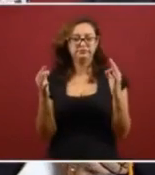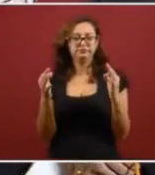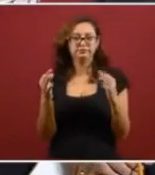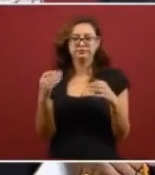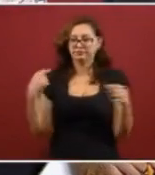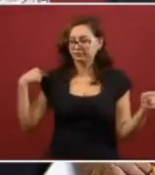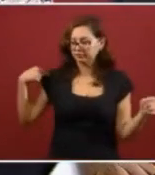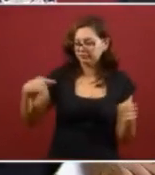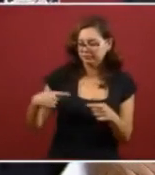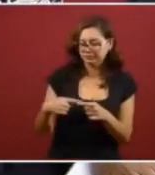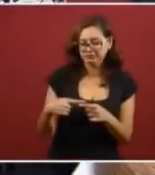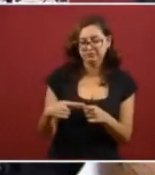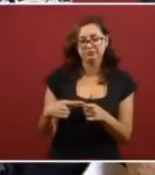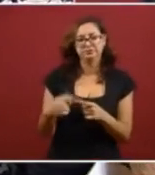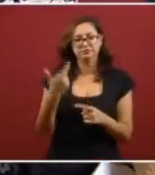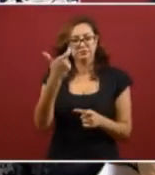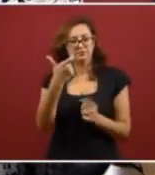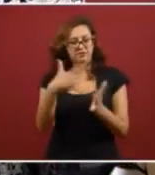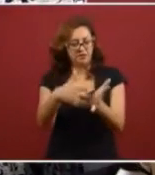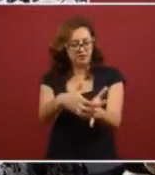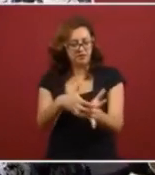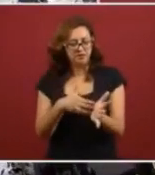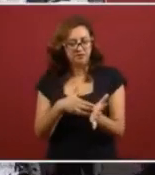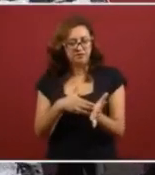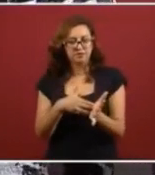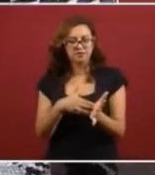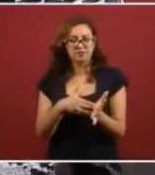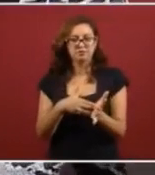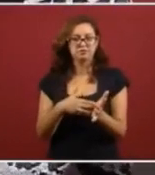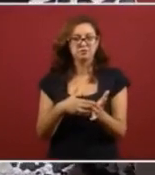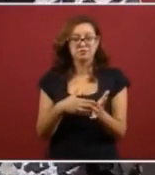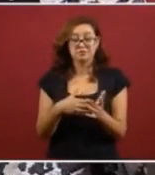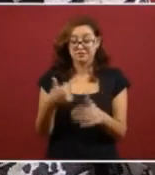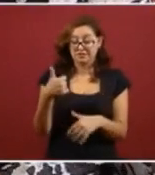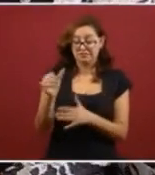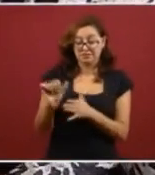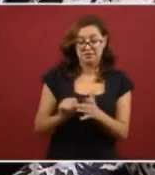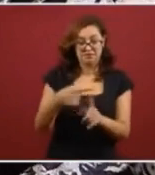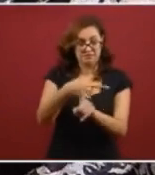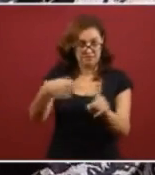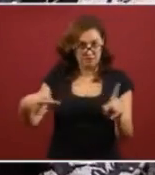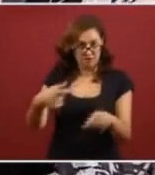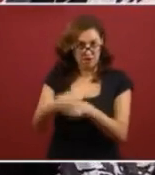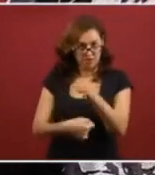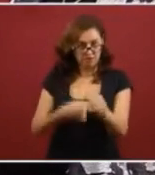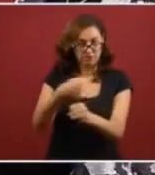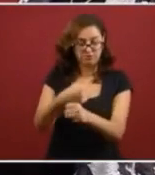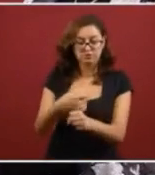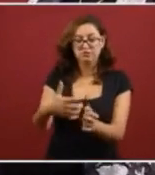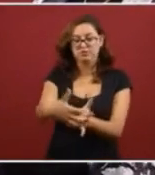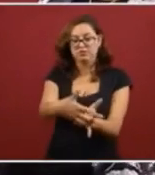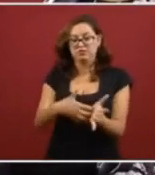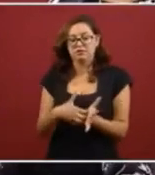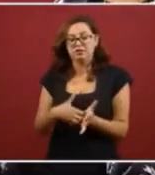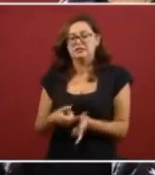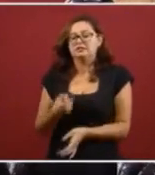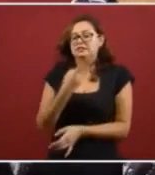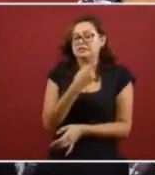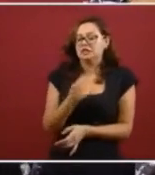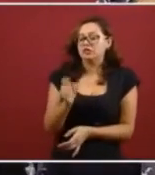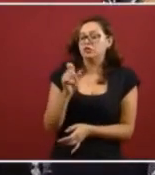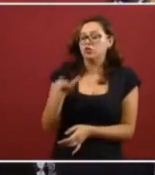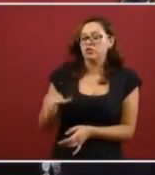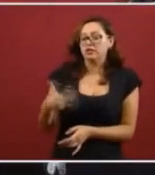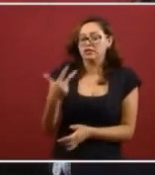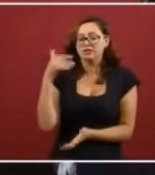that we've saved so far, y apenas va la mitad del año, and it's only half the year. 113 mil millones